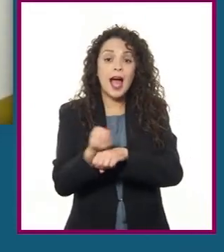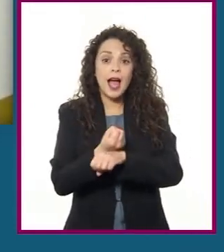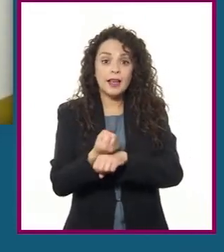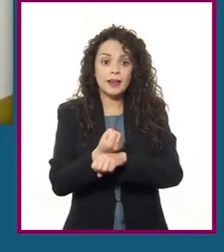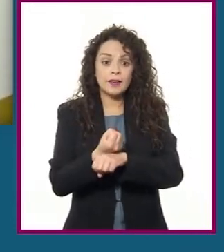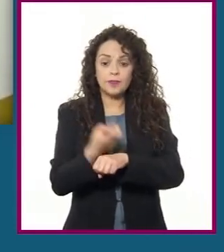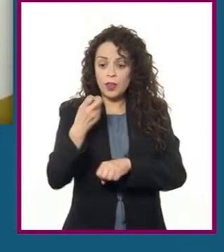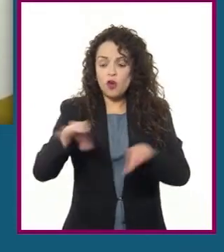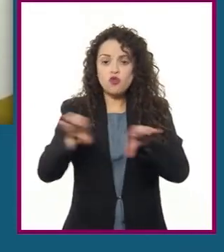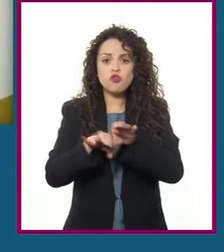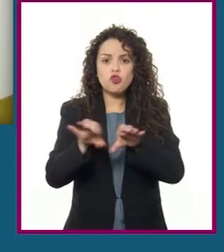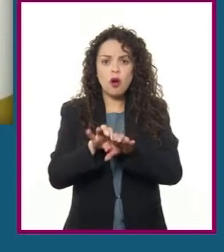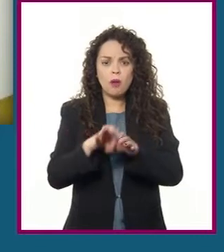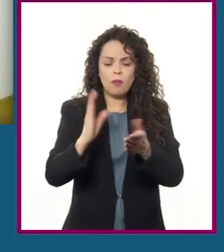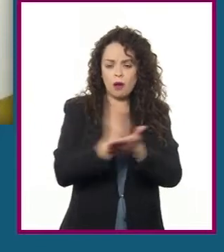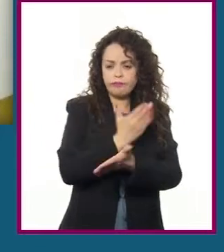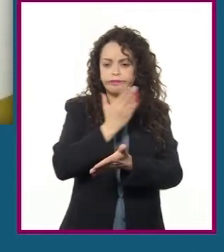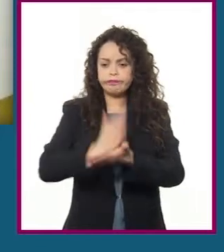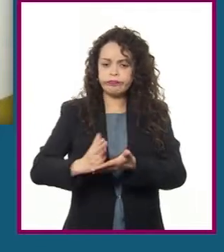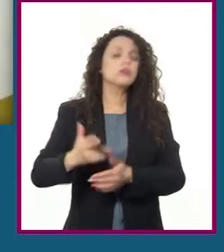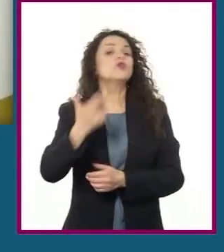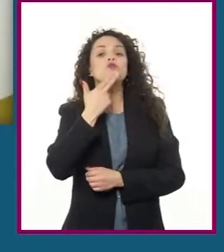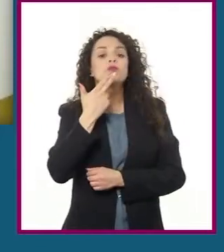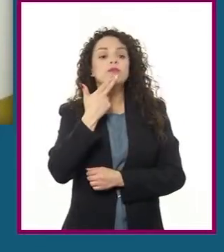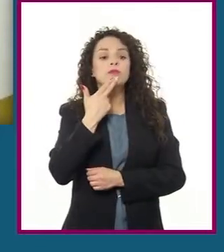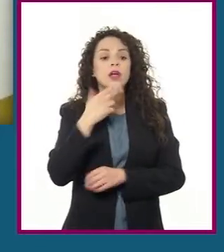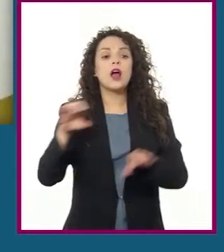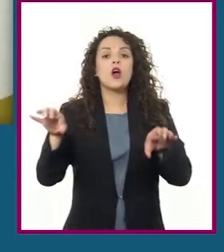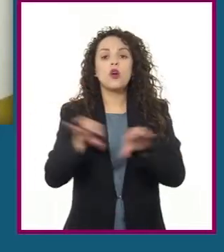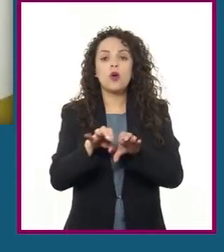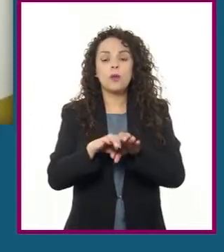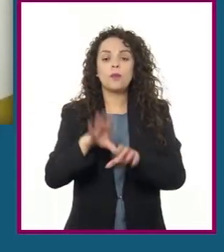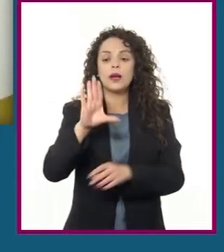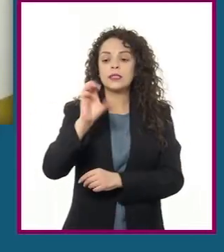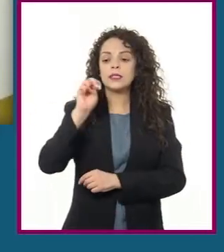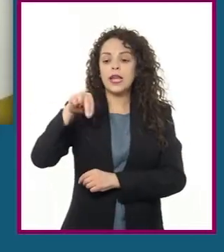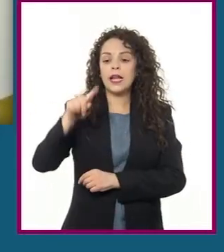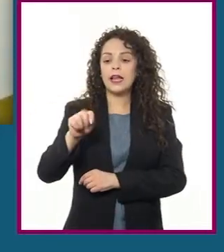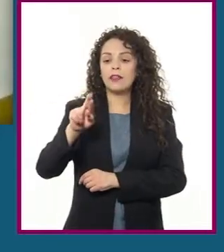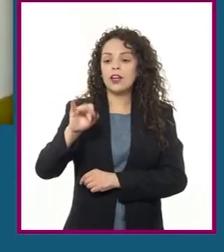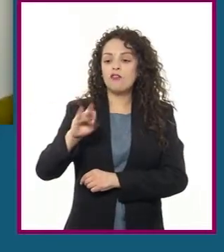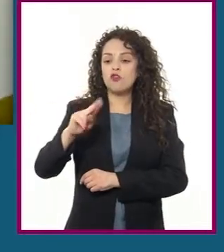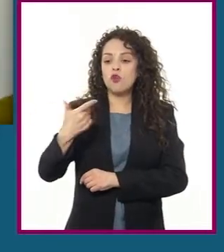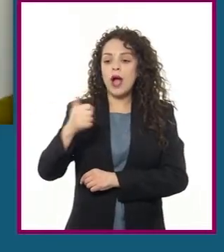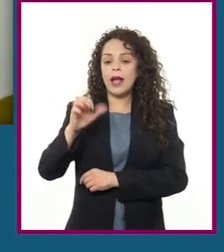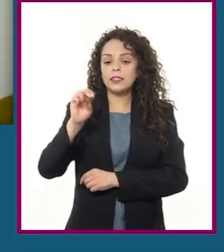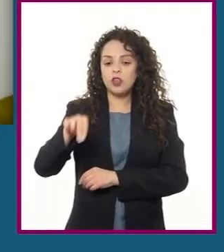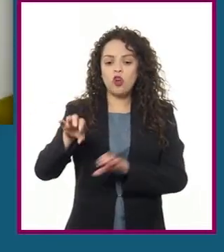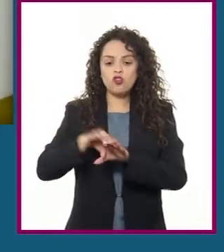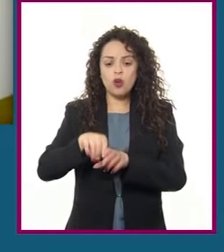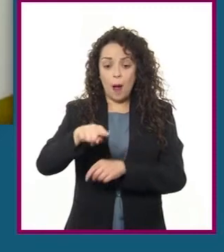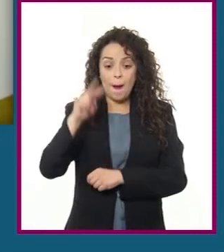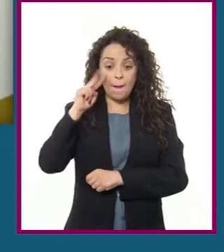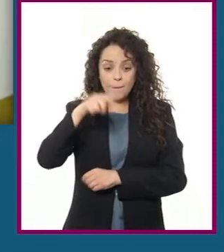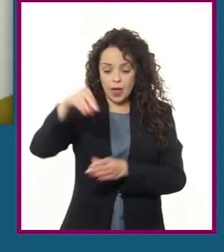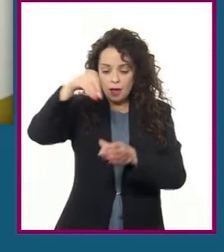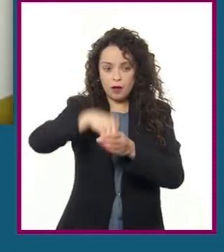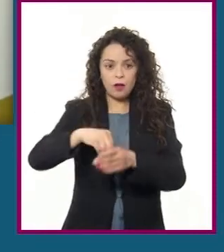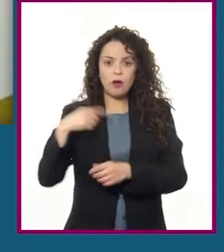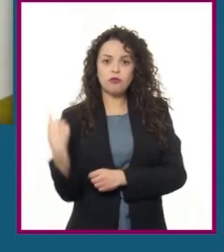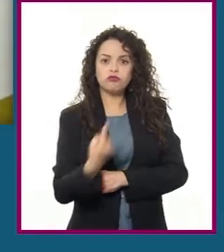de separación que se utiliza es por medio de la centrifugación, que la realizamos en uno de estos